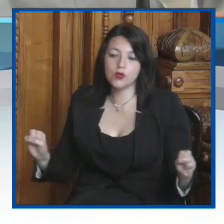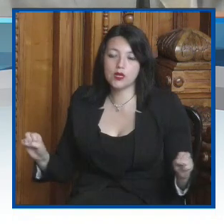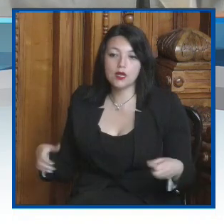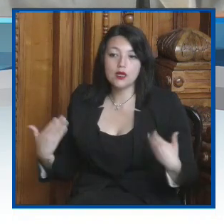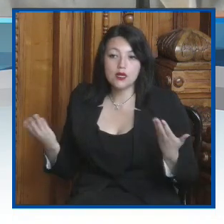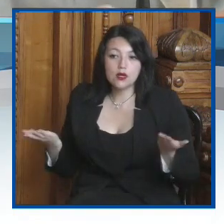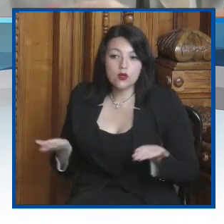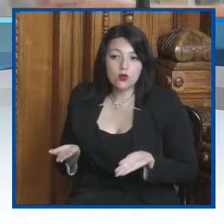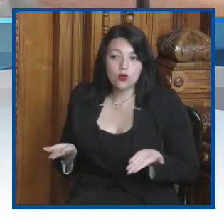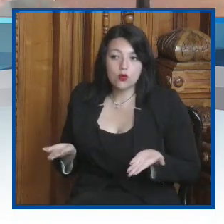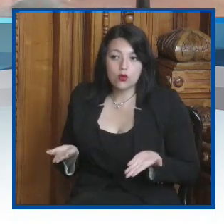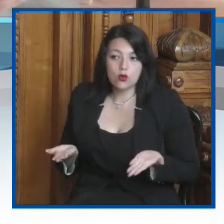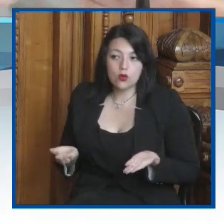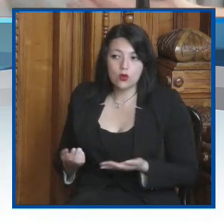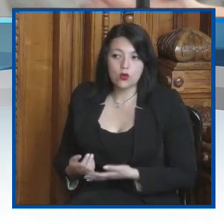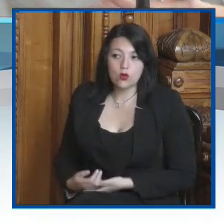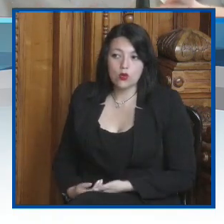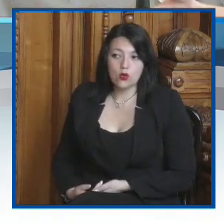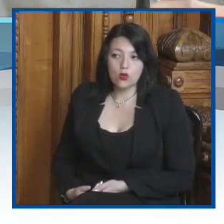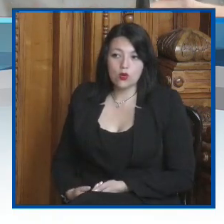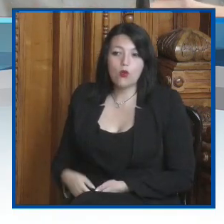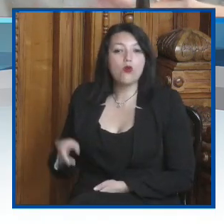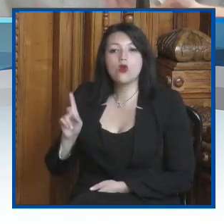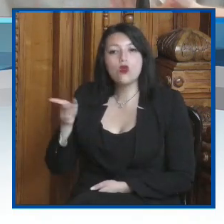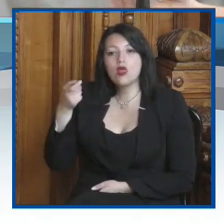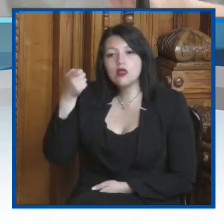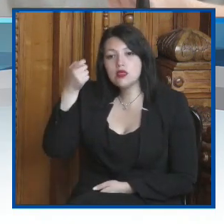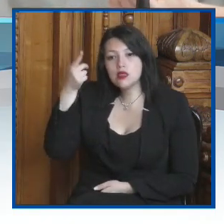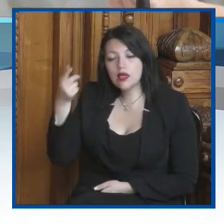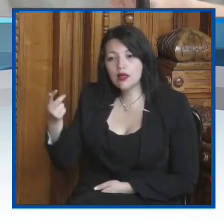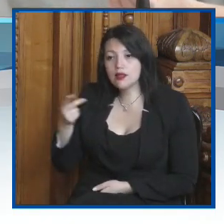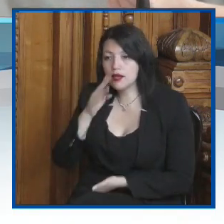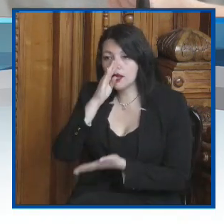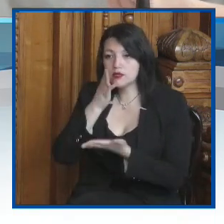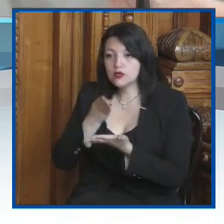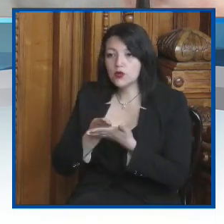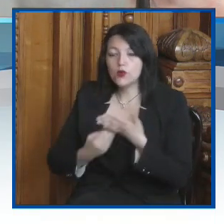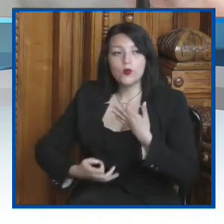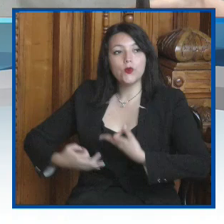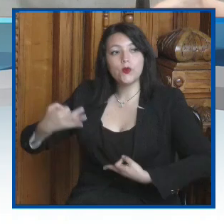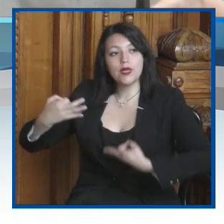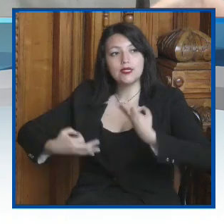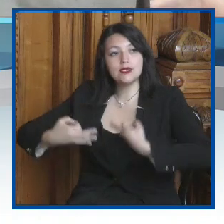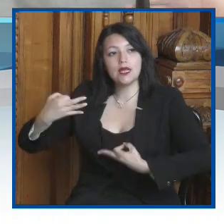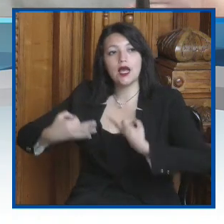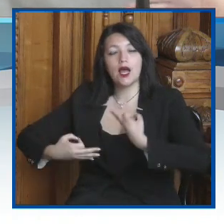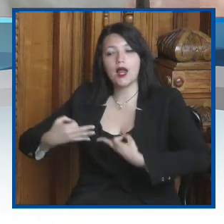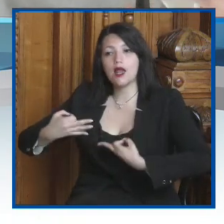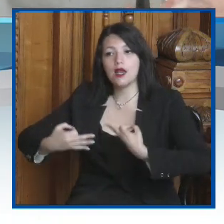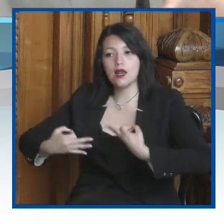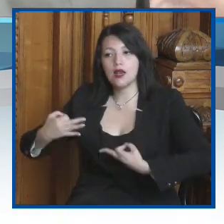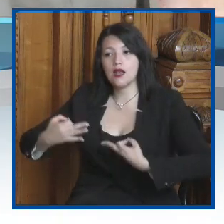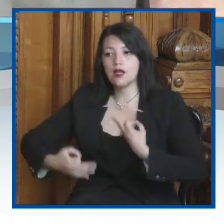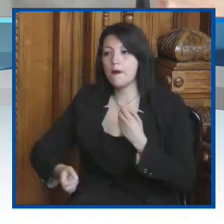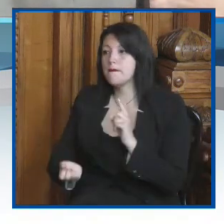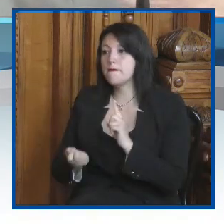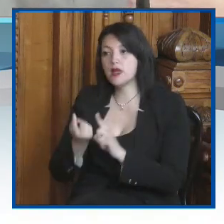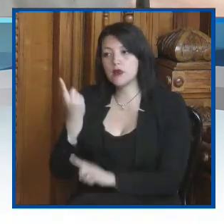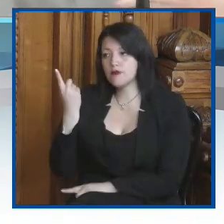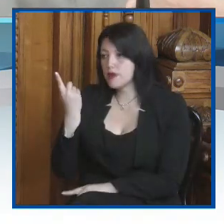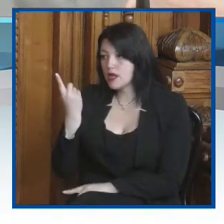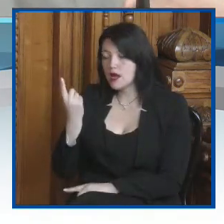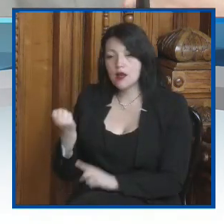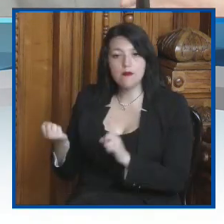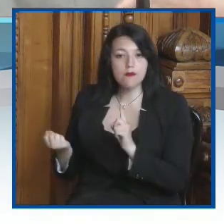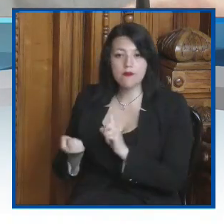¿Cómo puede no comprender nuestra decisión judicial cuando esa persona es el